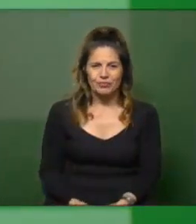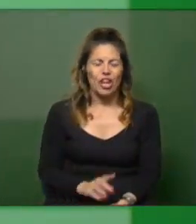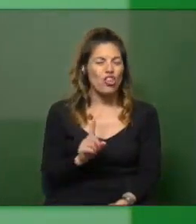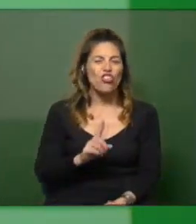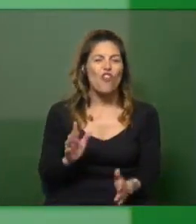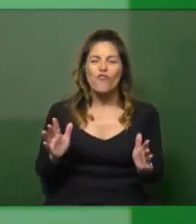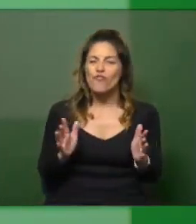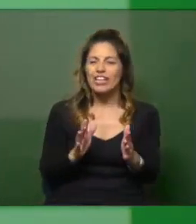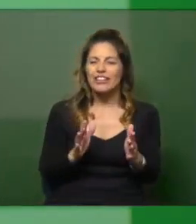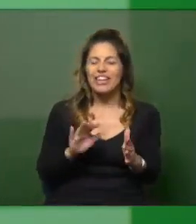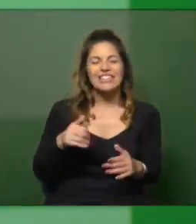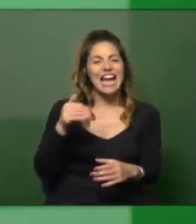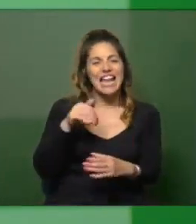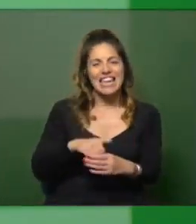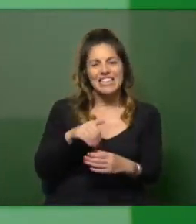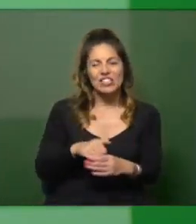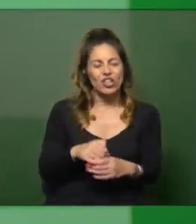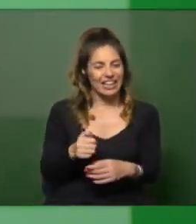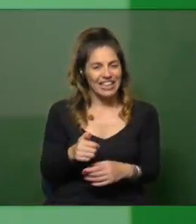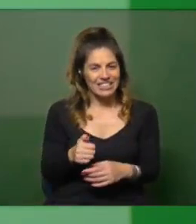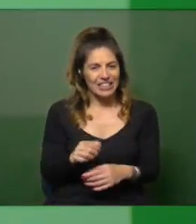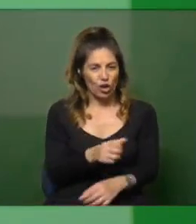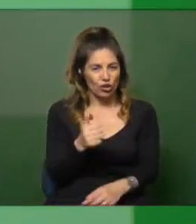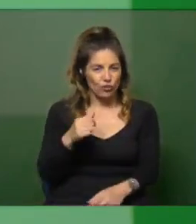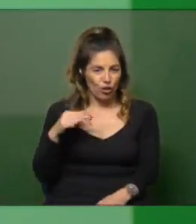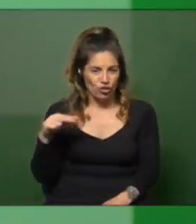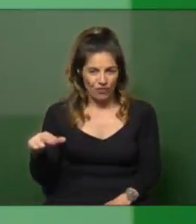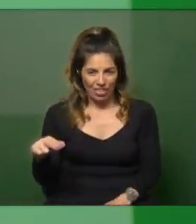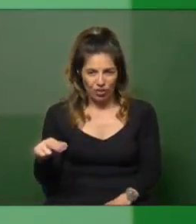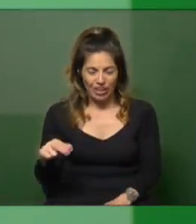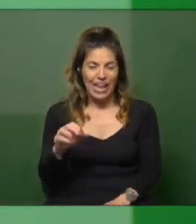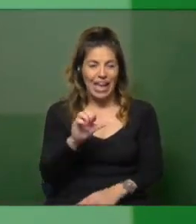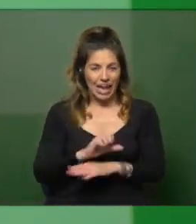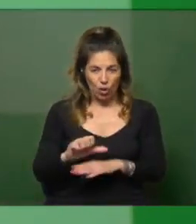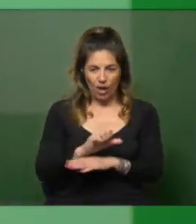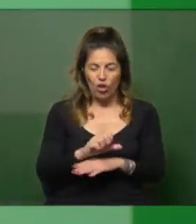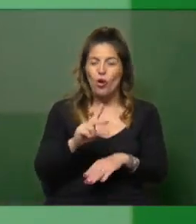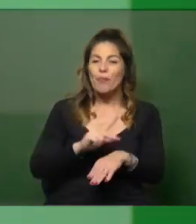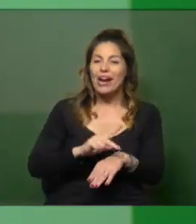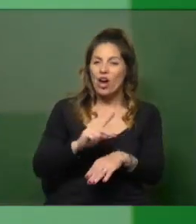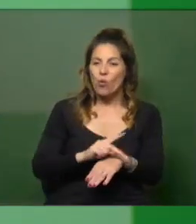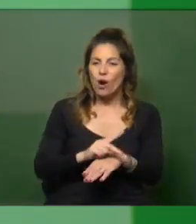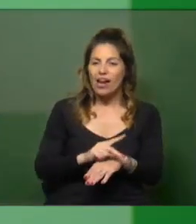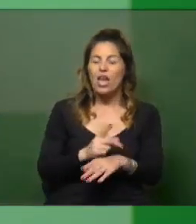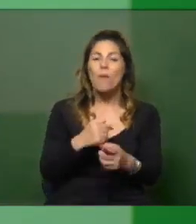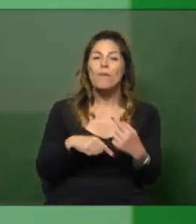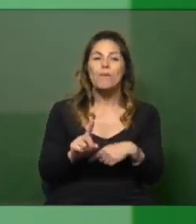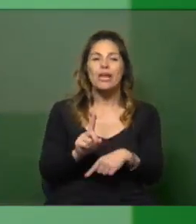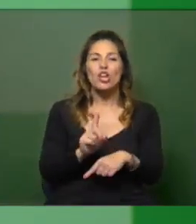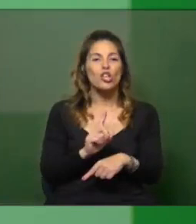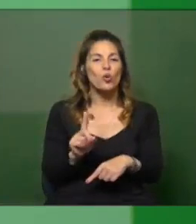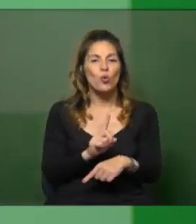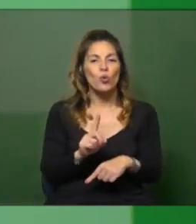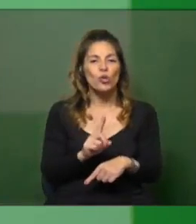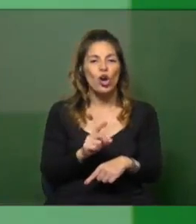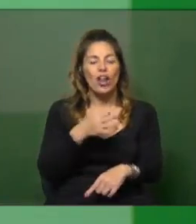frente ya ha habido elecciones recientes con triunfos conservadores no pasó en Ecuador pasó en Paraguay pero Pero en ningún caso